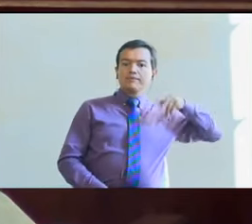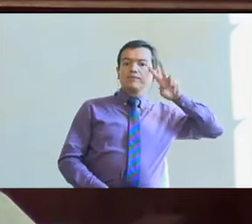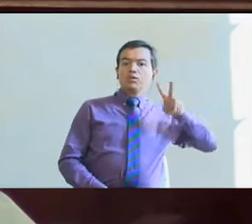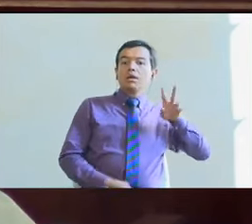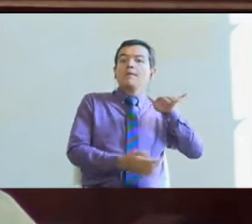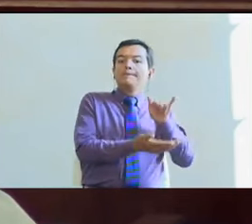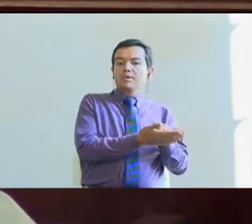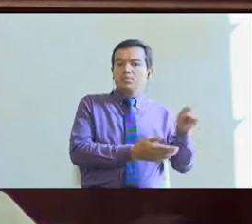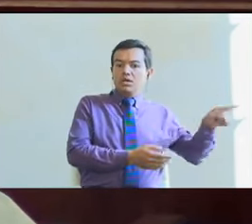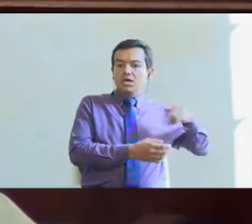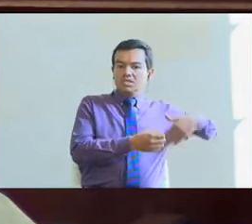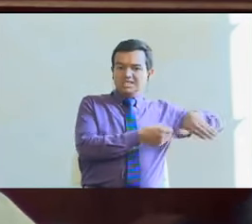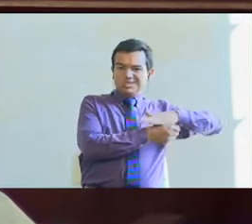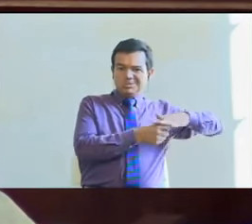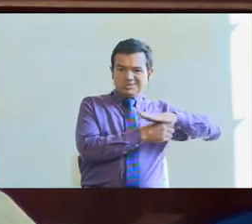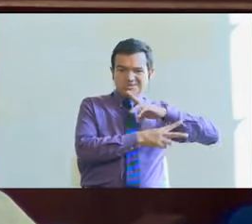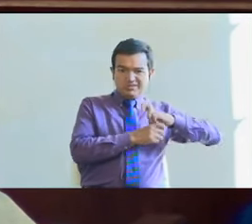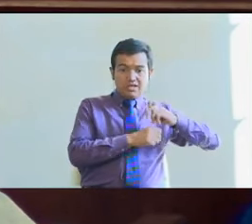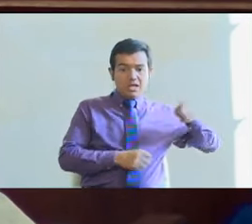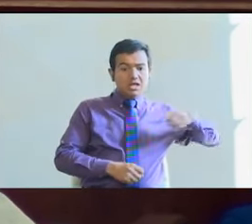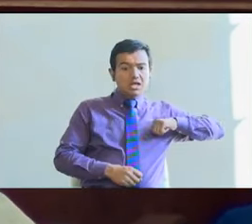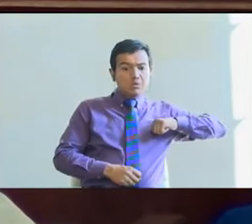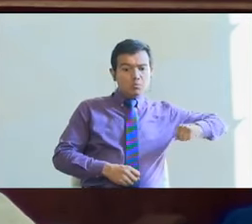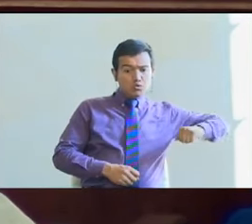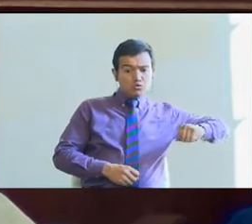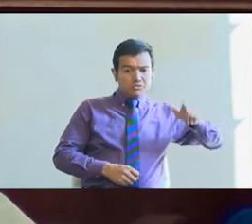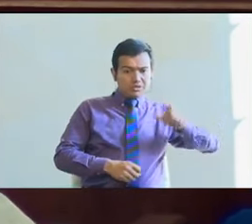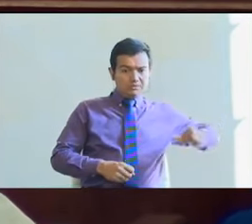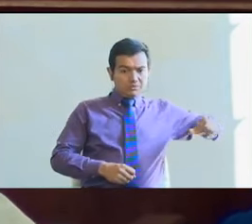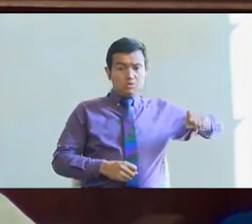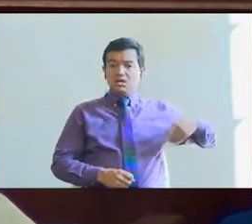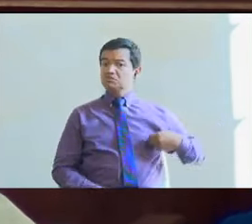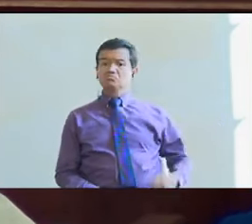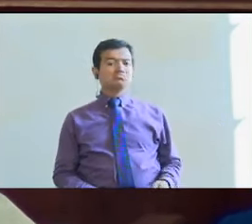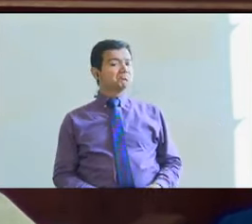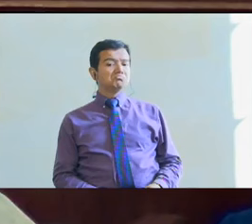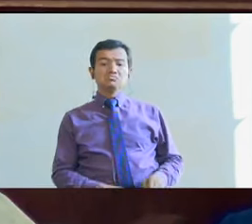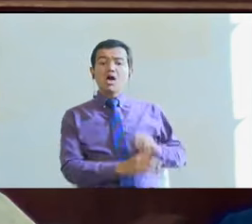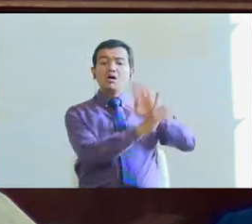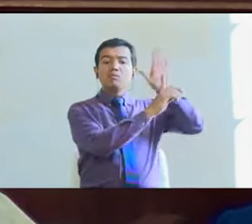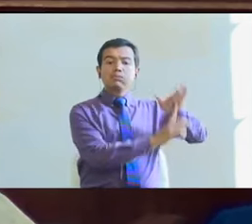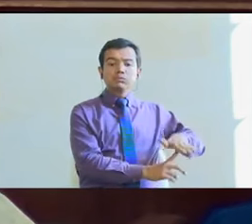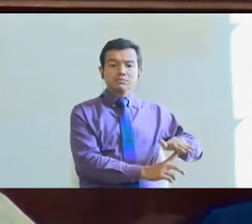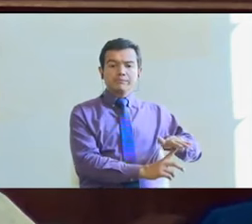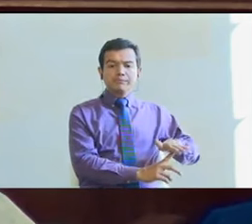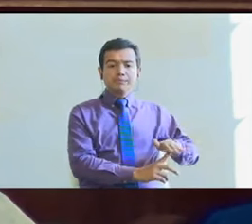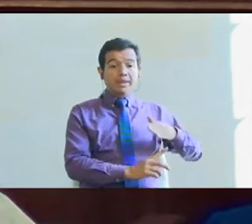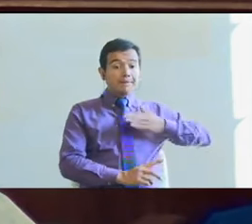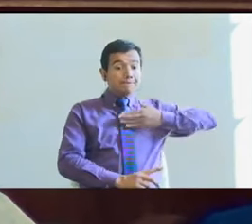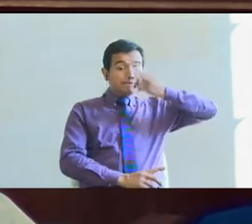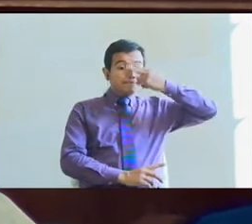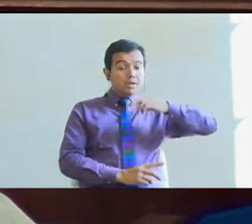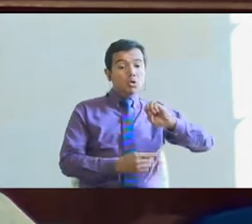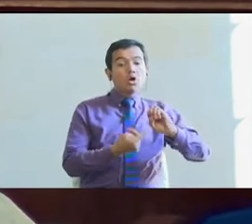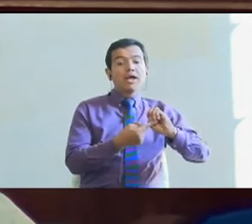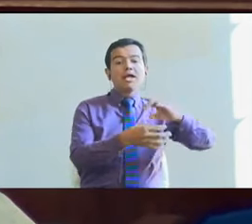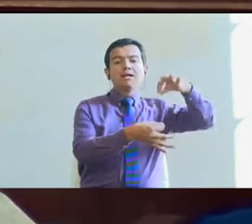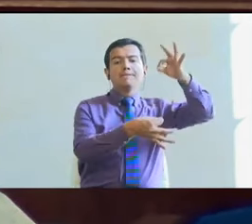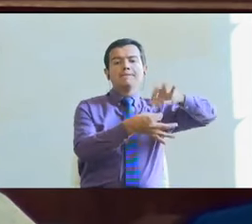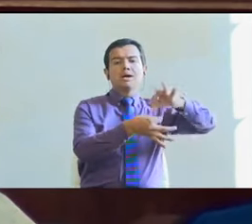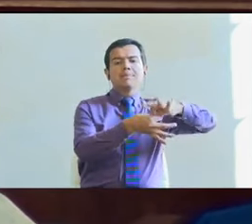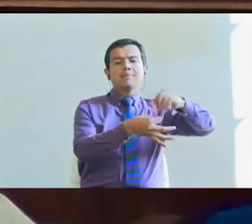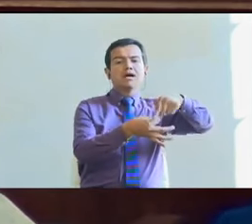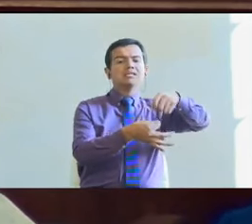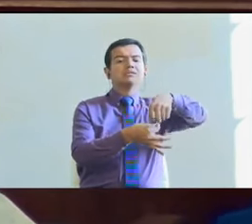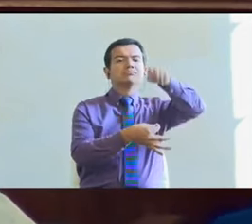violando los derechos de mi hijo mi hijo fue elegido con la mayor cantidad de votos para